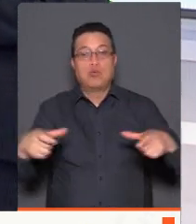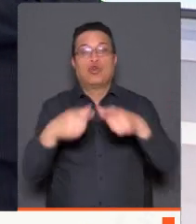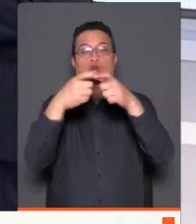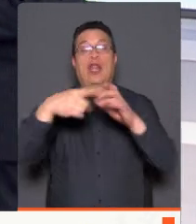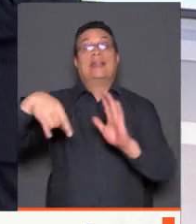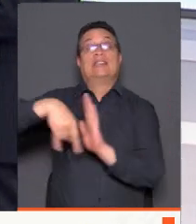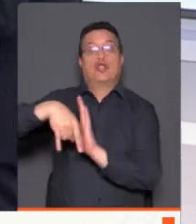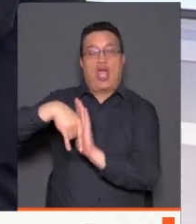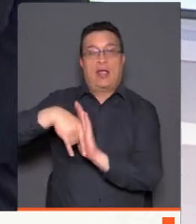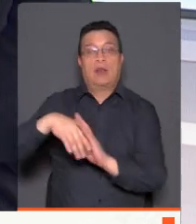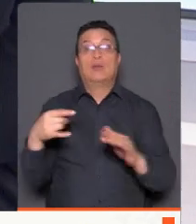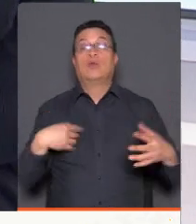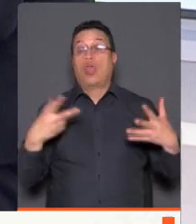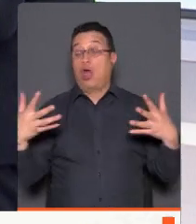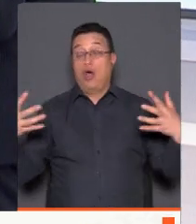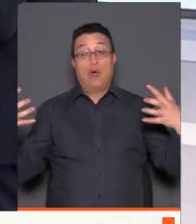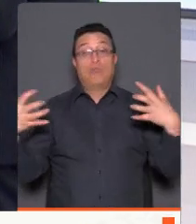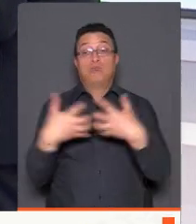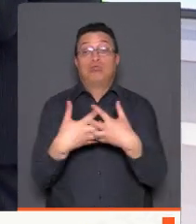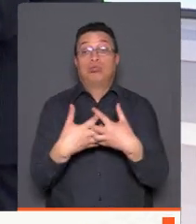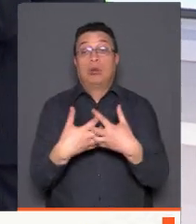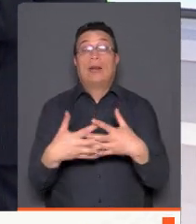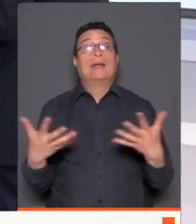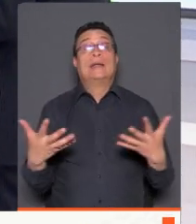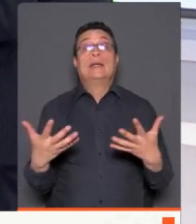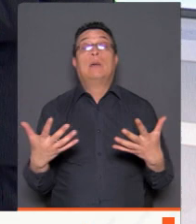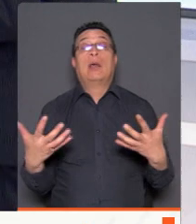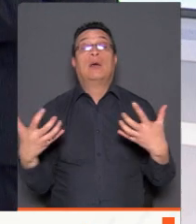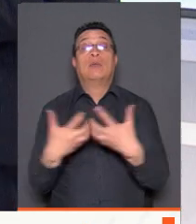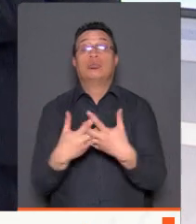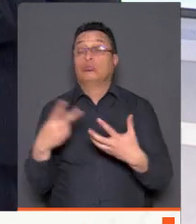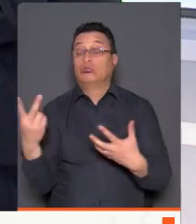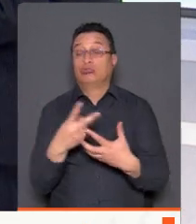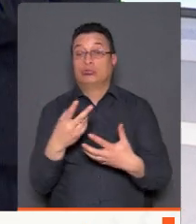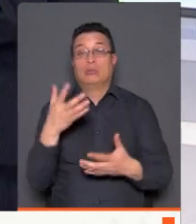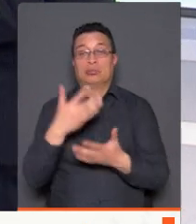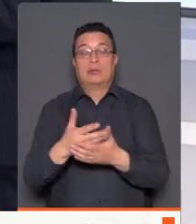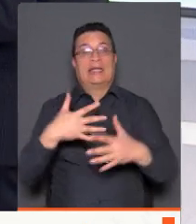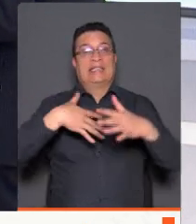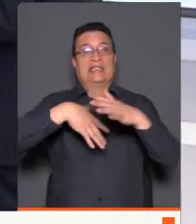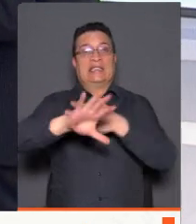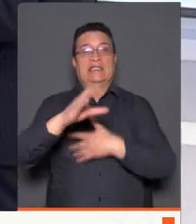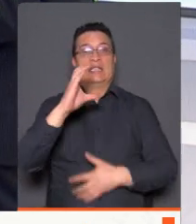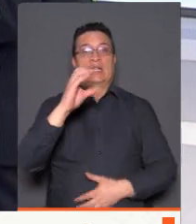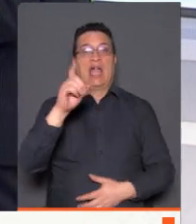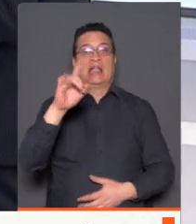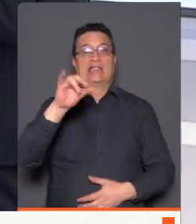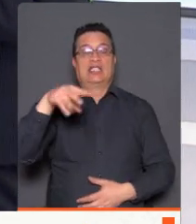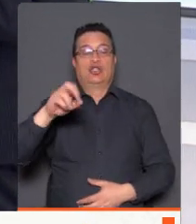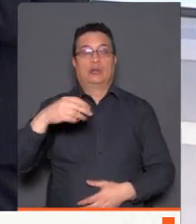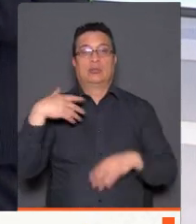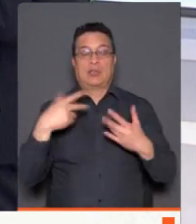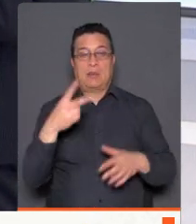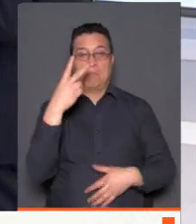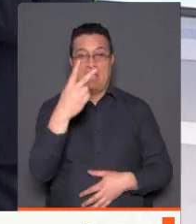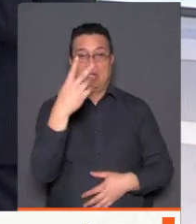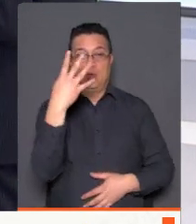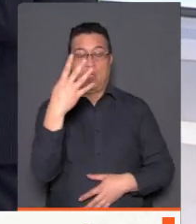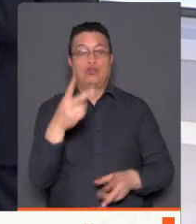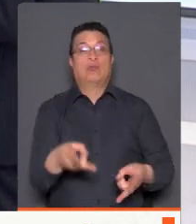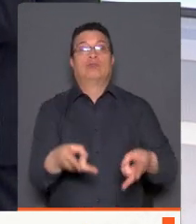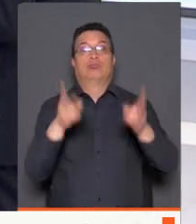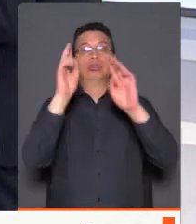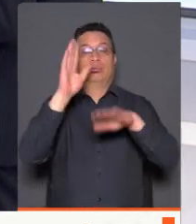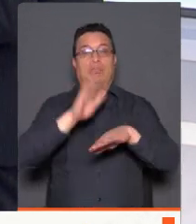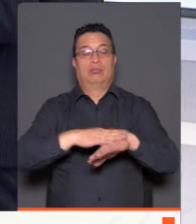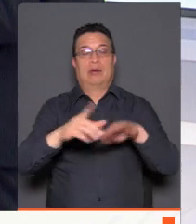fusionan los dos? Esto mismo, quedan todos con 15 casinos de los 24 que son permitidos por ley, lo que da